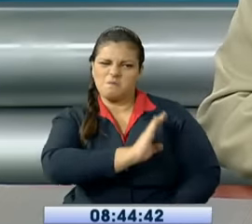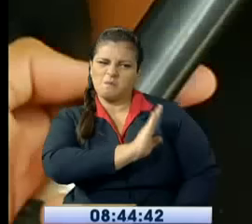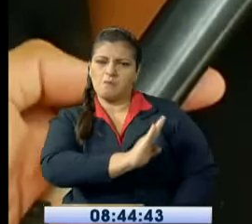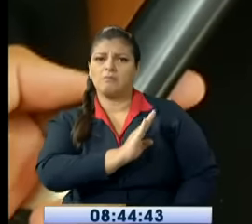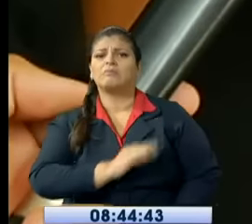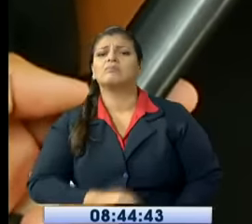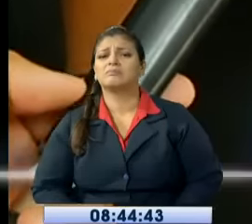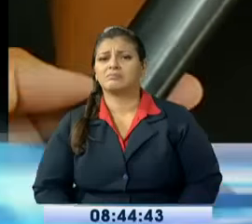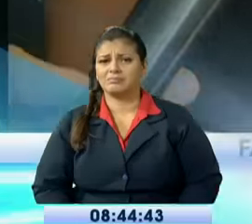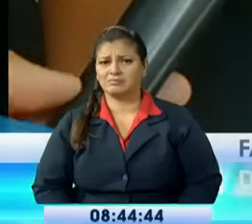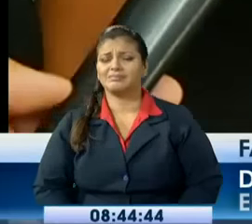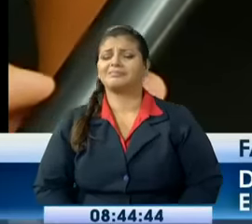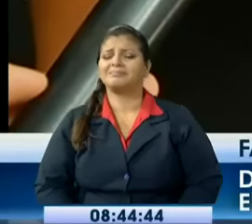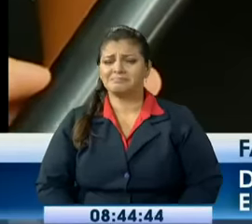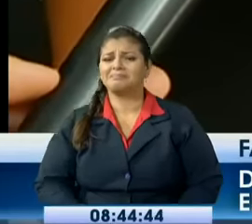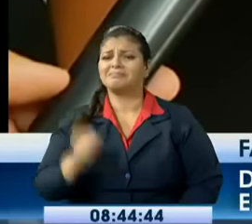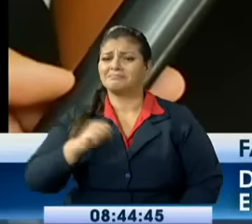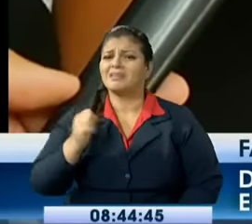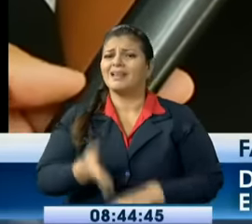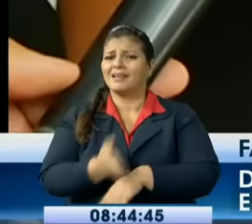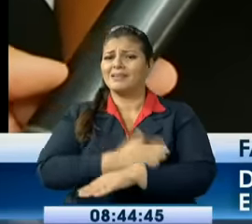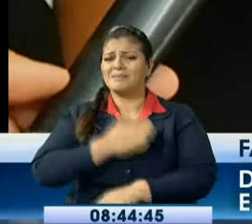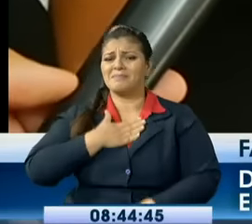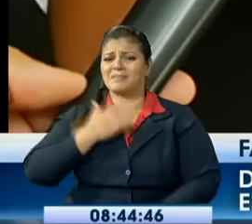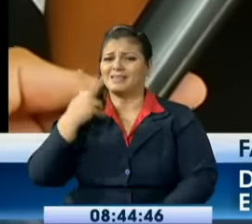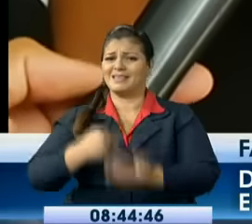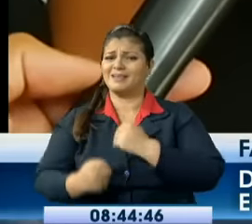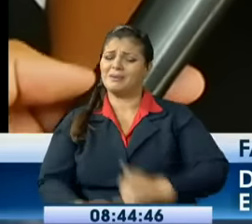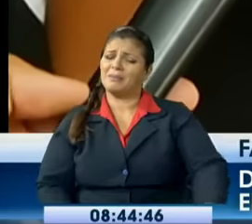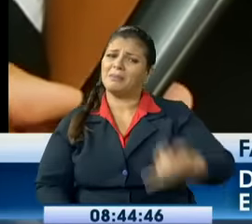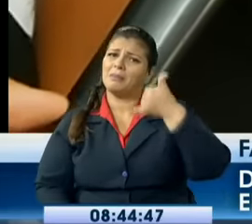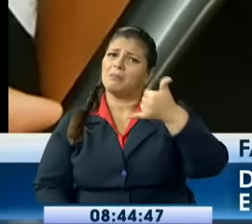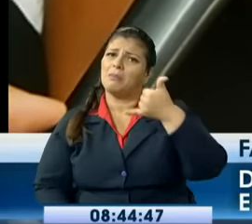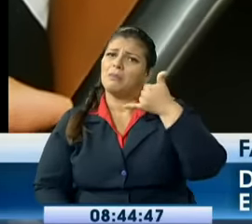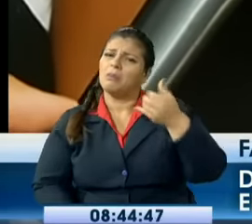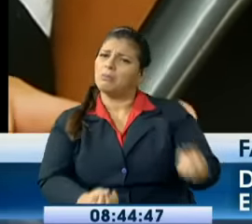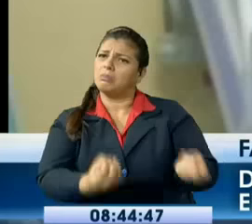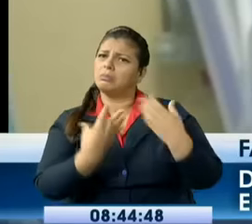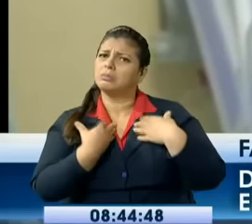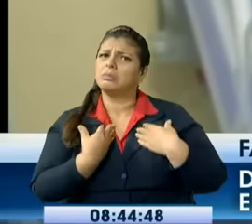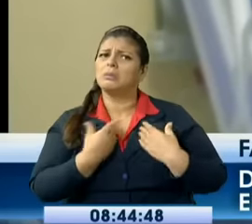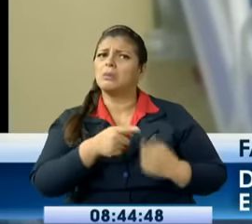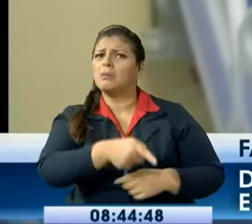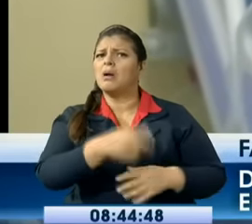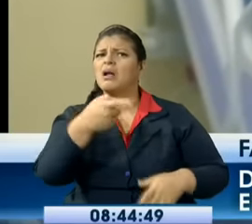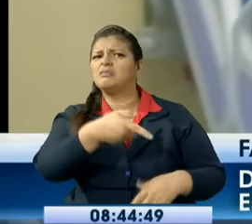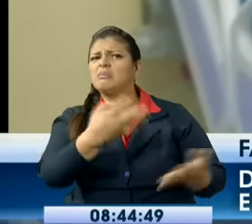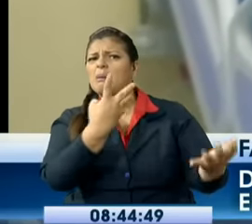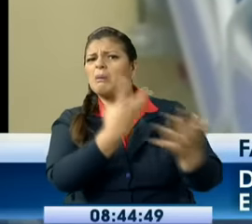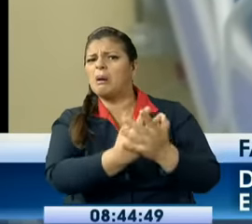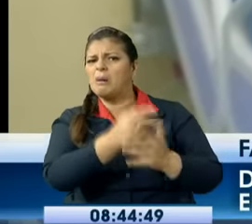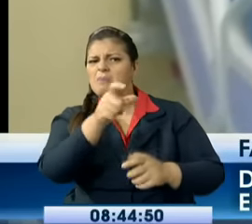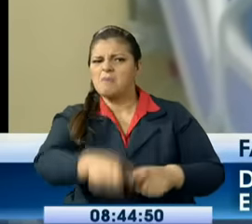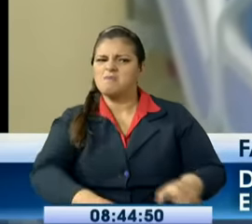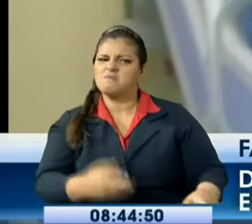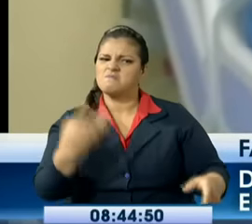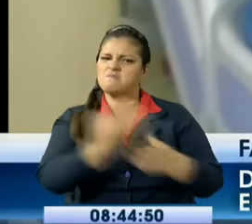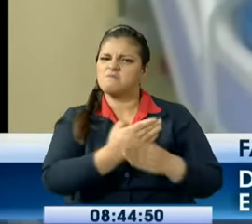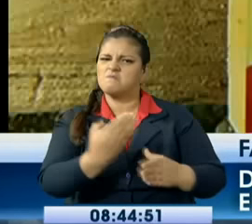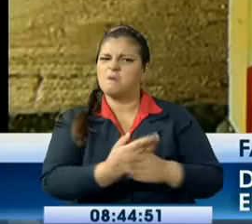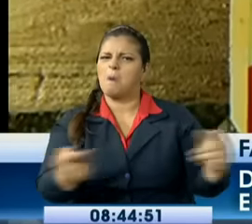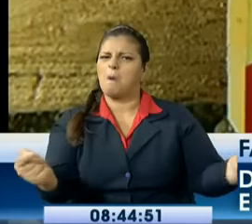Que tenía un problema por un teléfono que le decían, pero mami, yo no tengo nada, no solamente... Nunca supo del ataque que había sufrido su hijo Daniel Cuche,